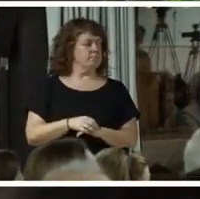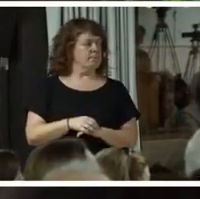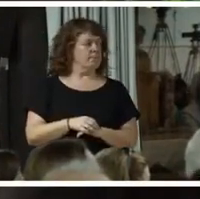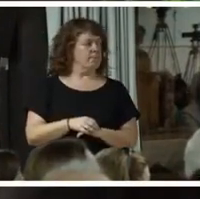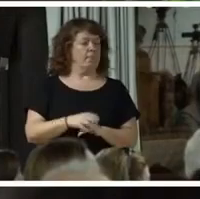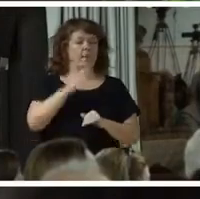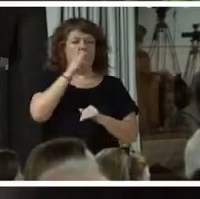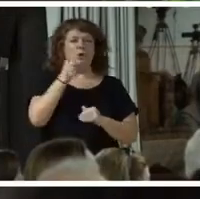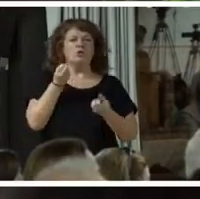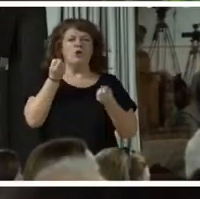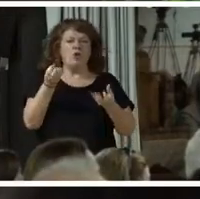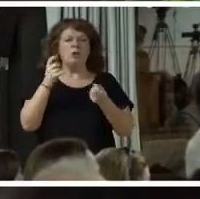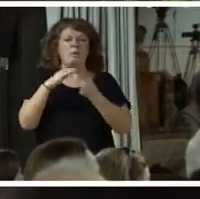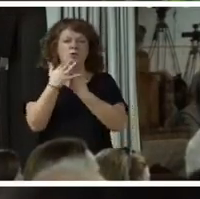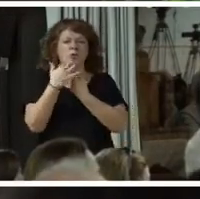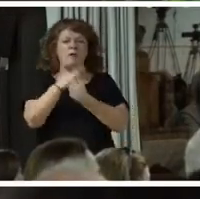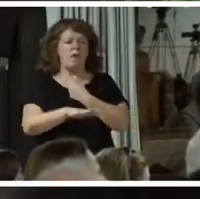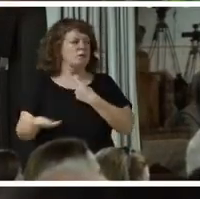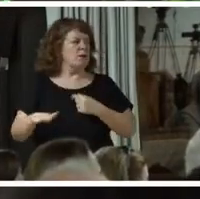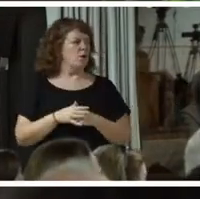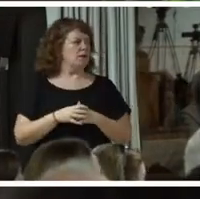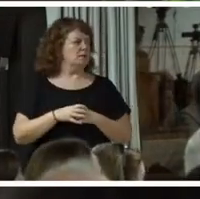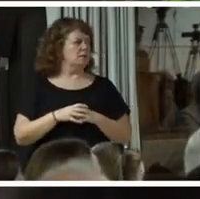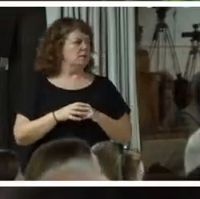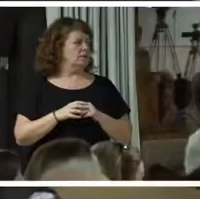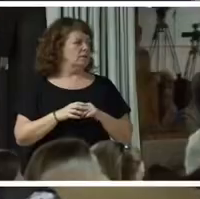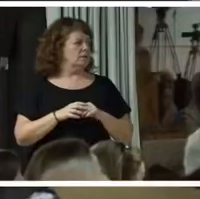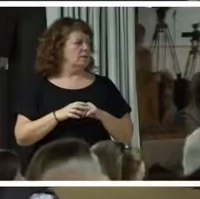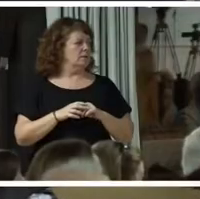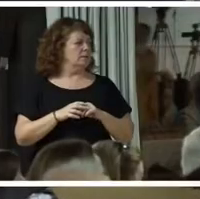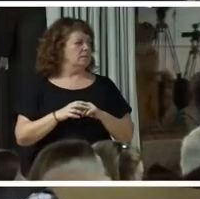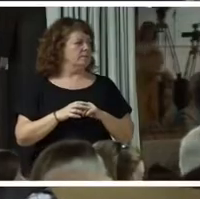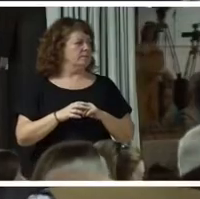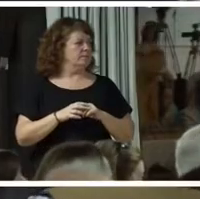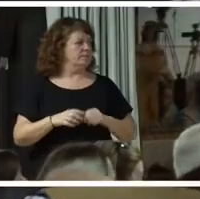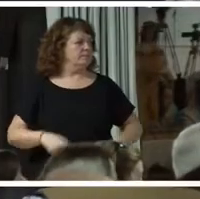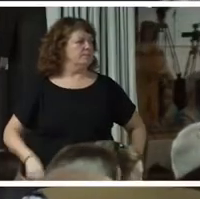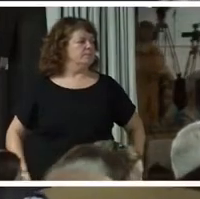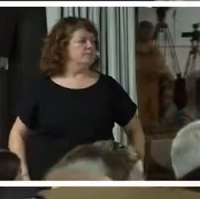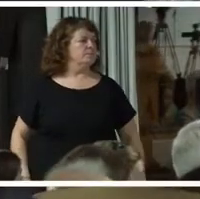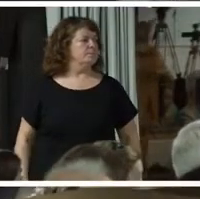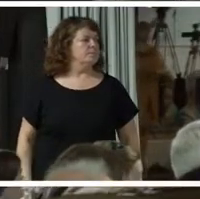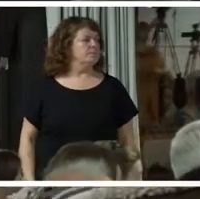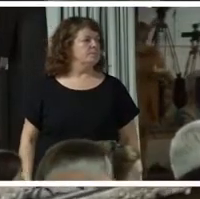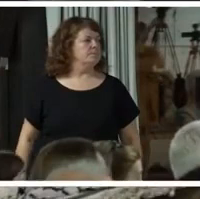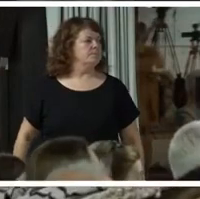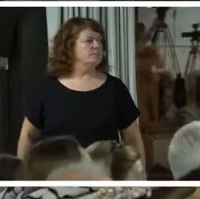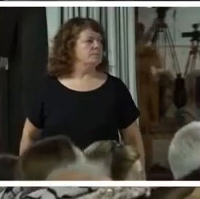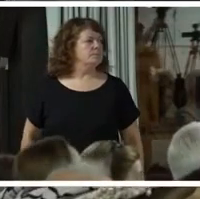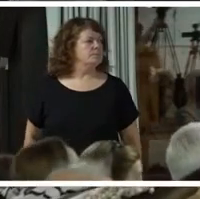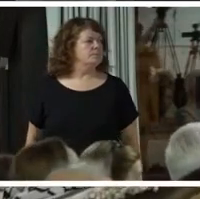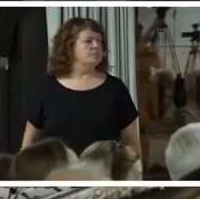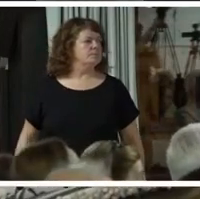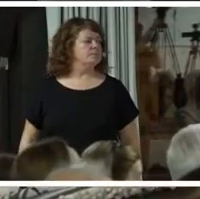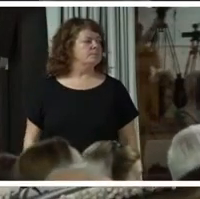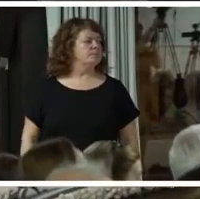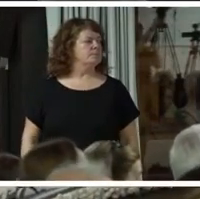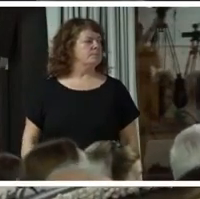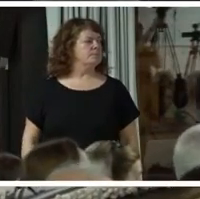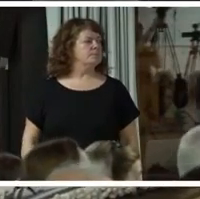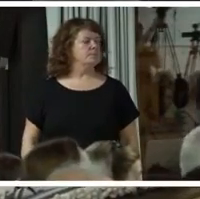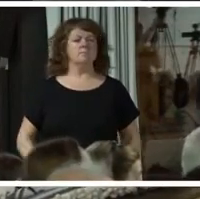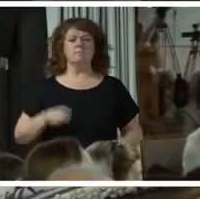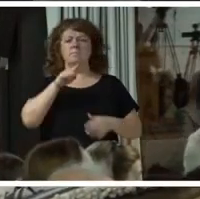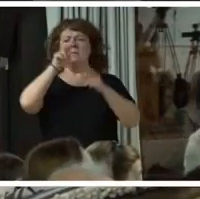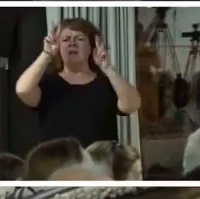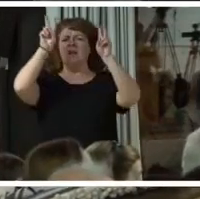Cuál es la situación de de los menores sí sobre esta escucha sí